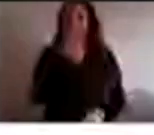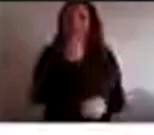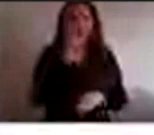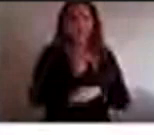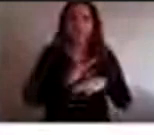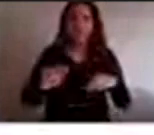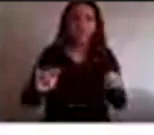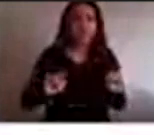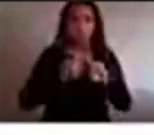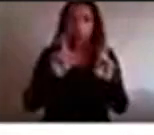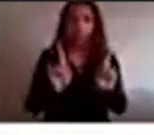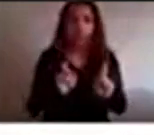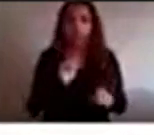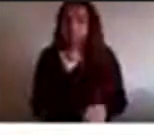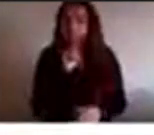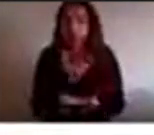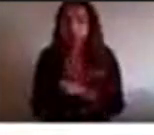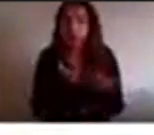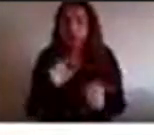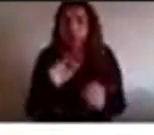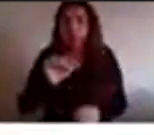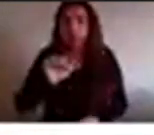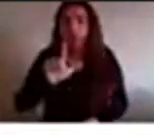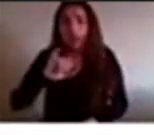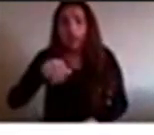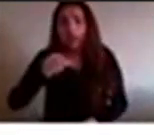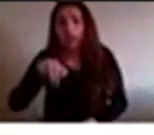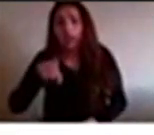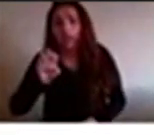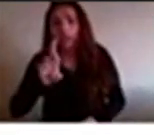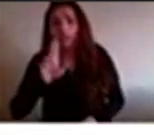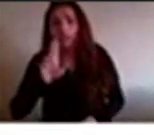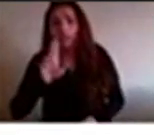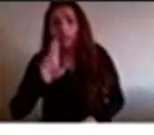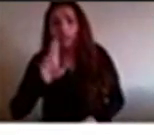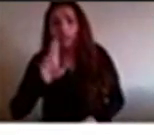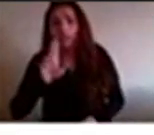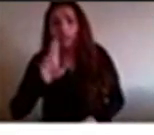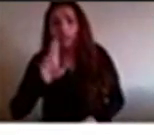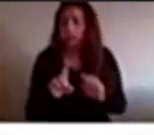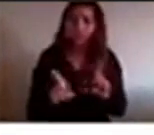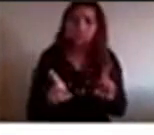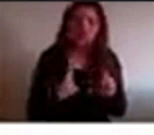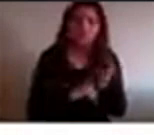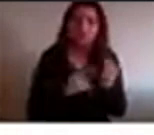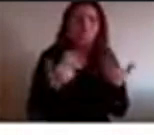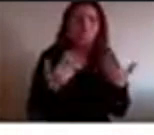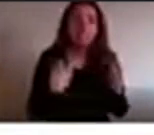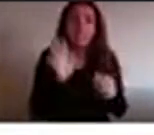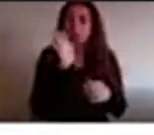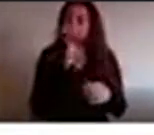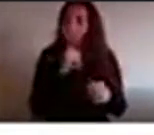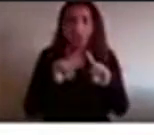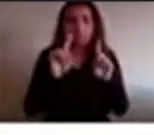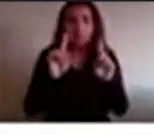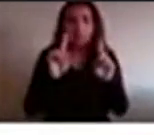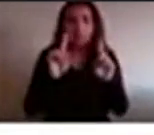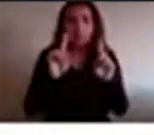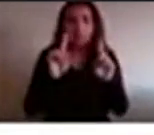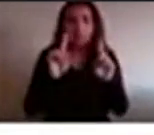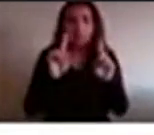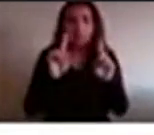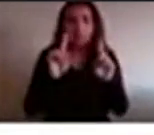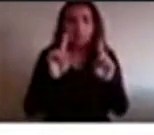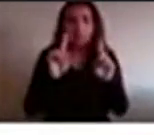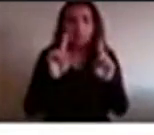Ale tiene algunas más preguntas. No, ya no tenemos más preguntas. Yo creo que ya todo fue